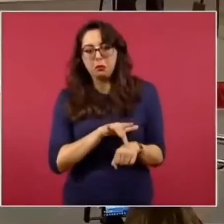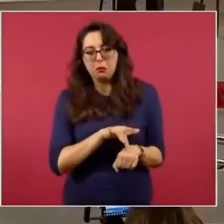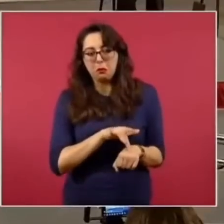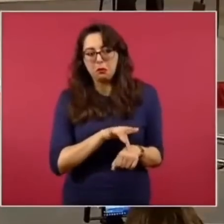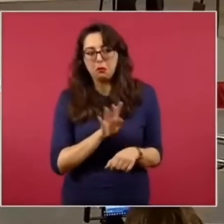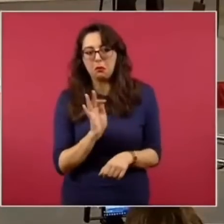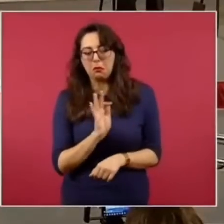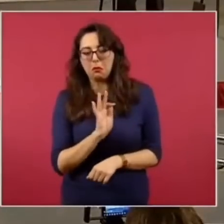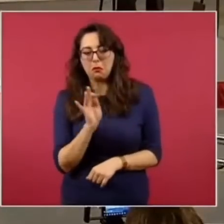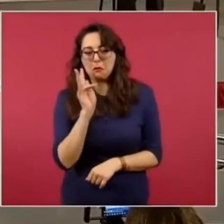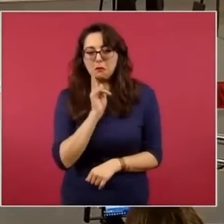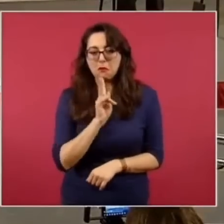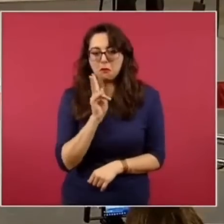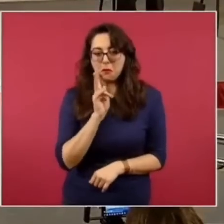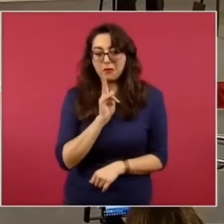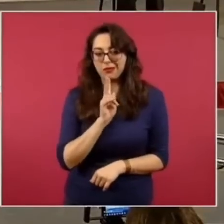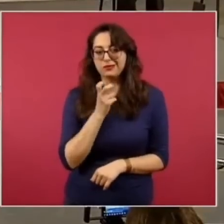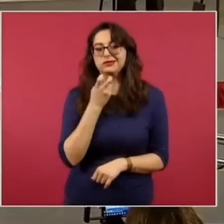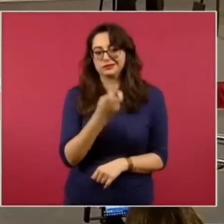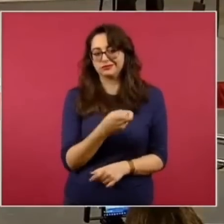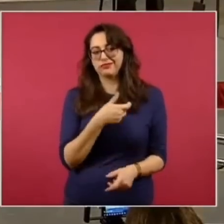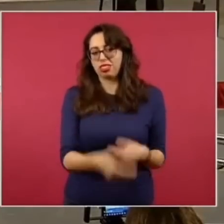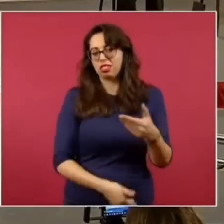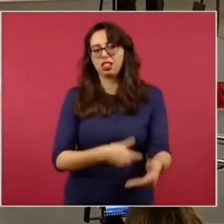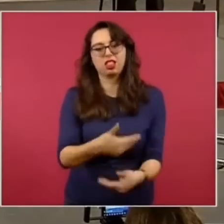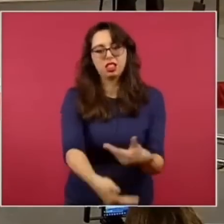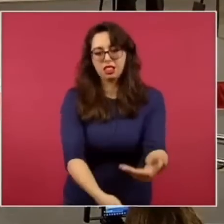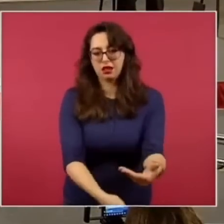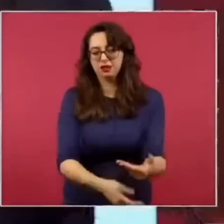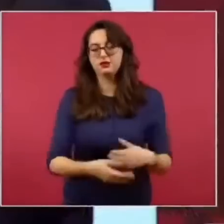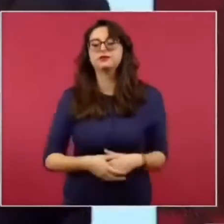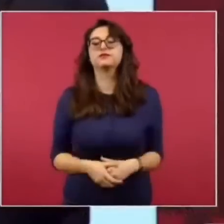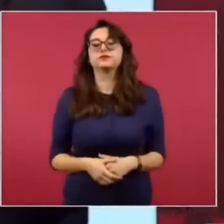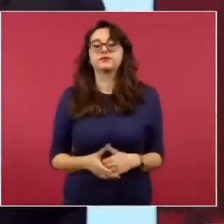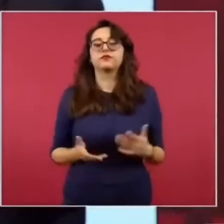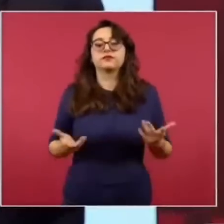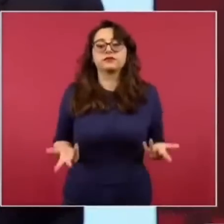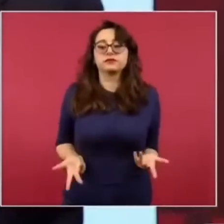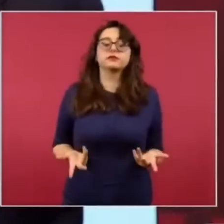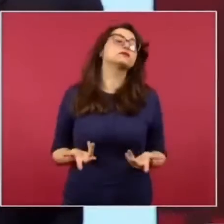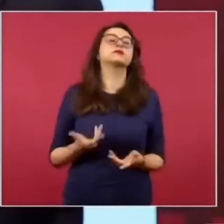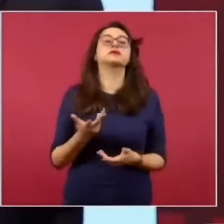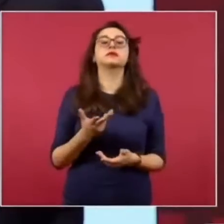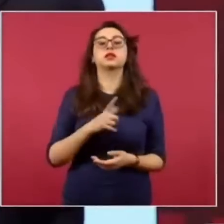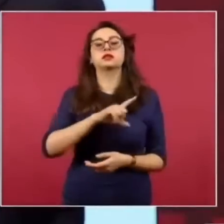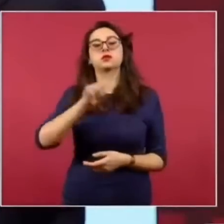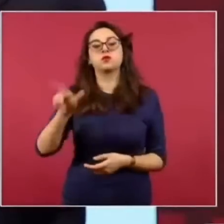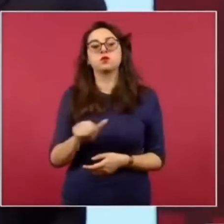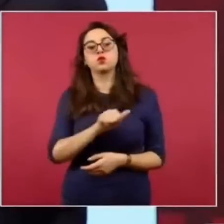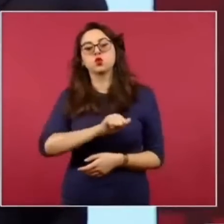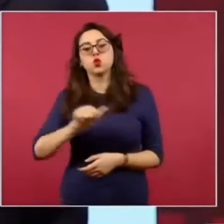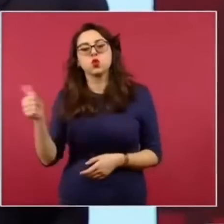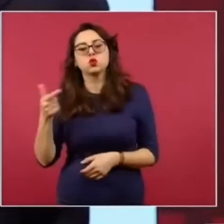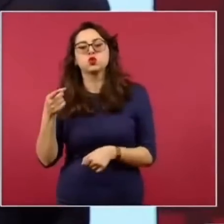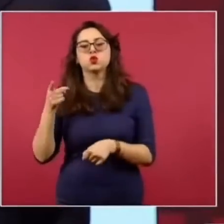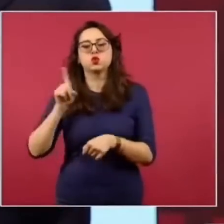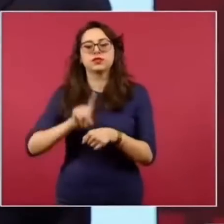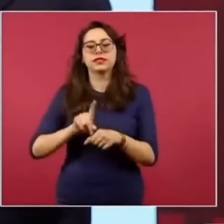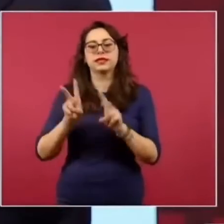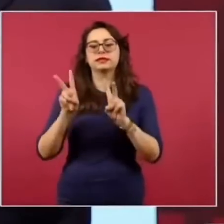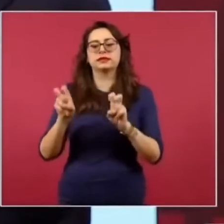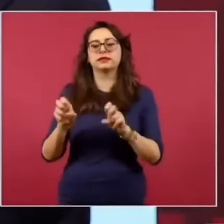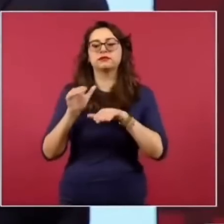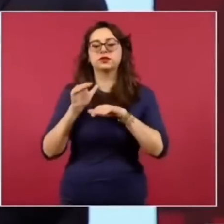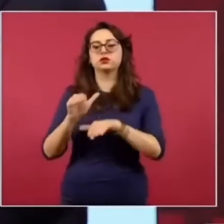ocasión hablaremos de los productos de tabaco en general, en particular los productos que le llamamos convencionales o los productos de tabaco que se han